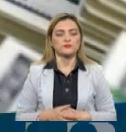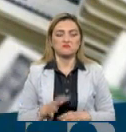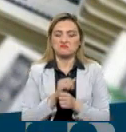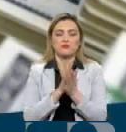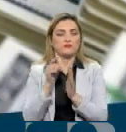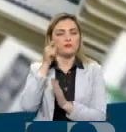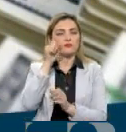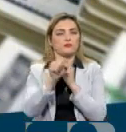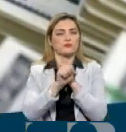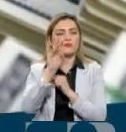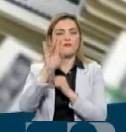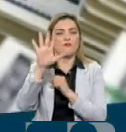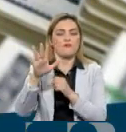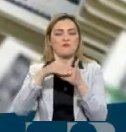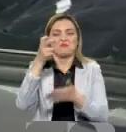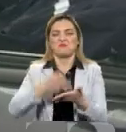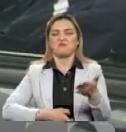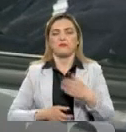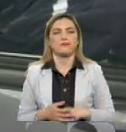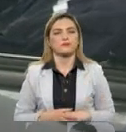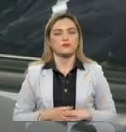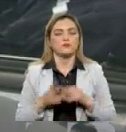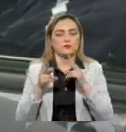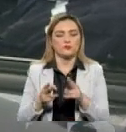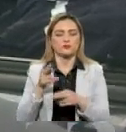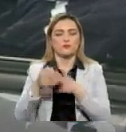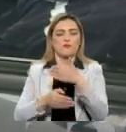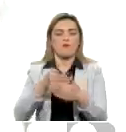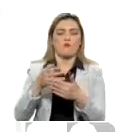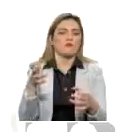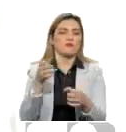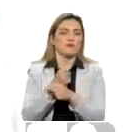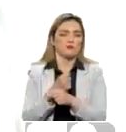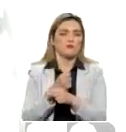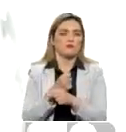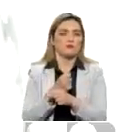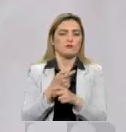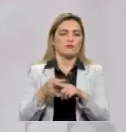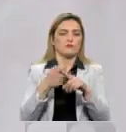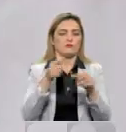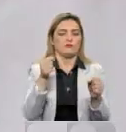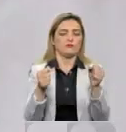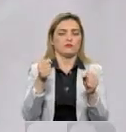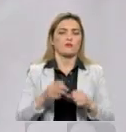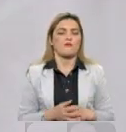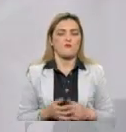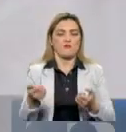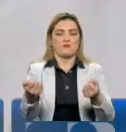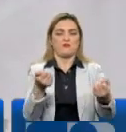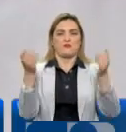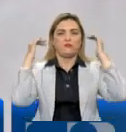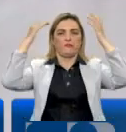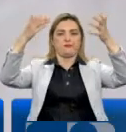año tendrán una multa de $75. Y el mismo procedimiento deberán realizar otros vehículos. Los vehículos pesados que no